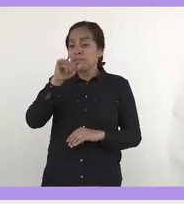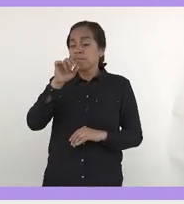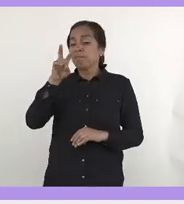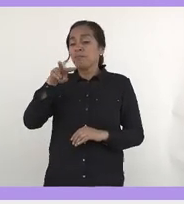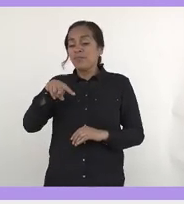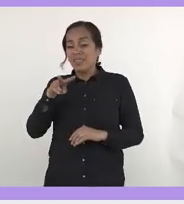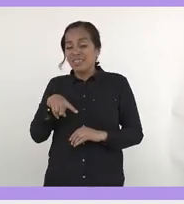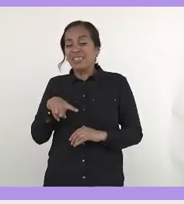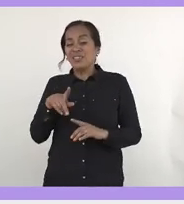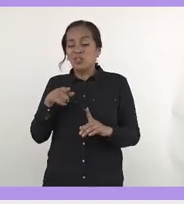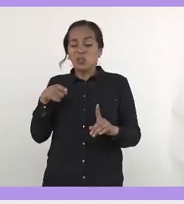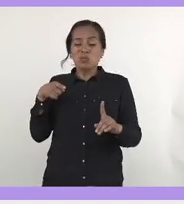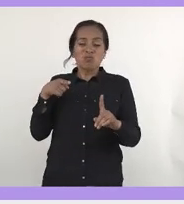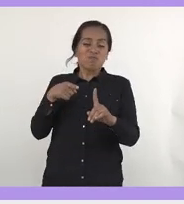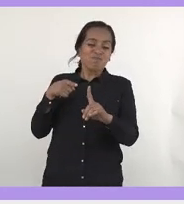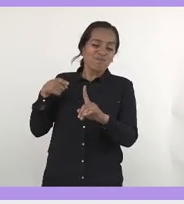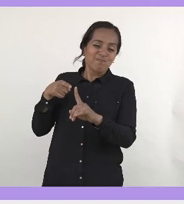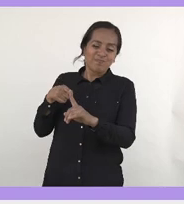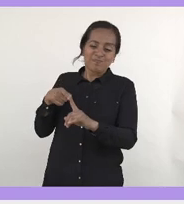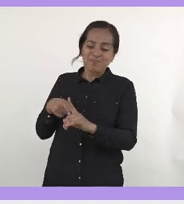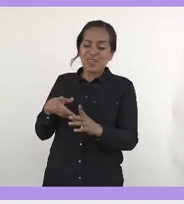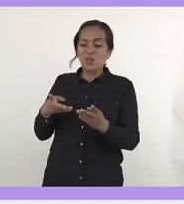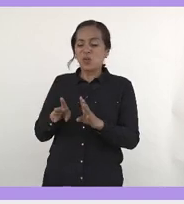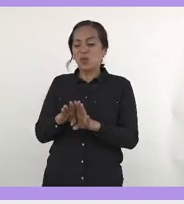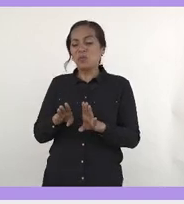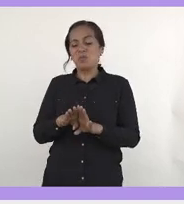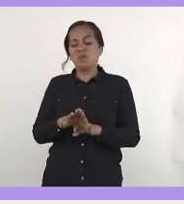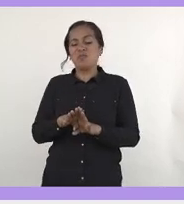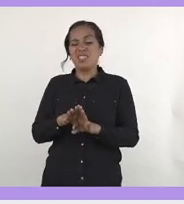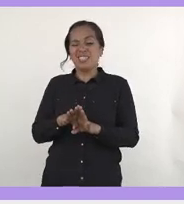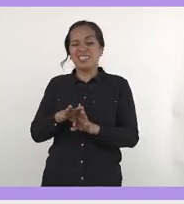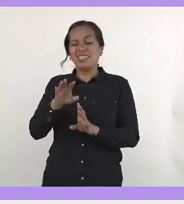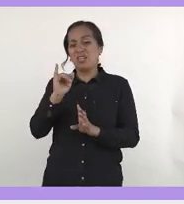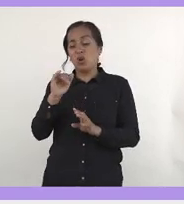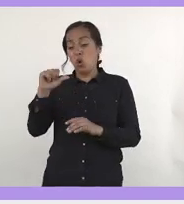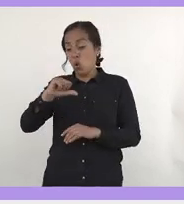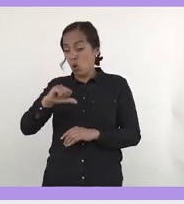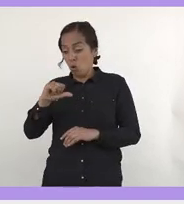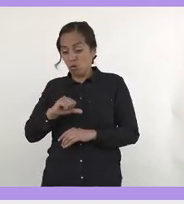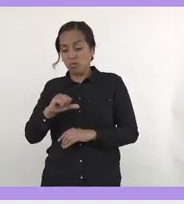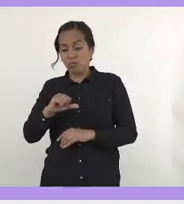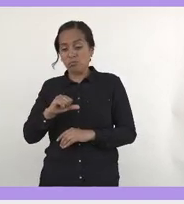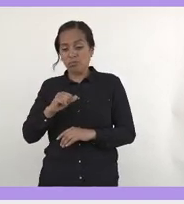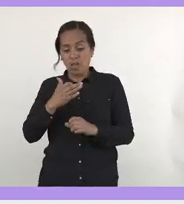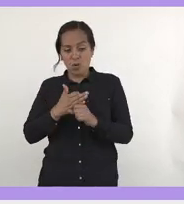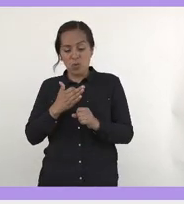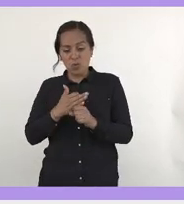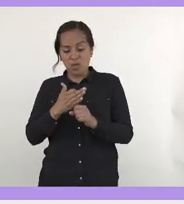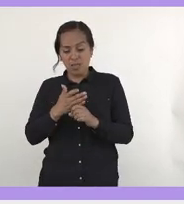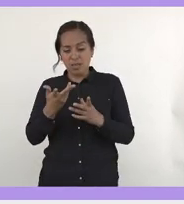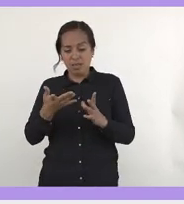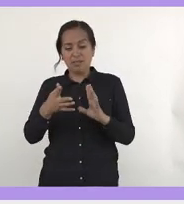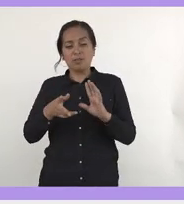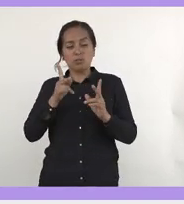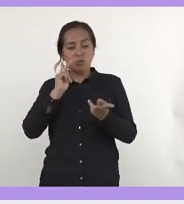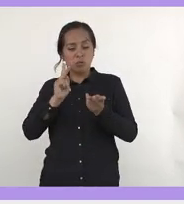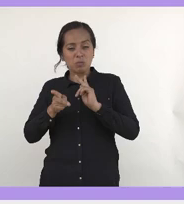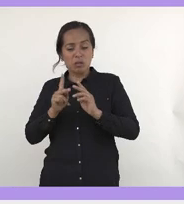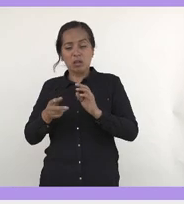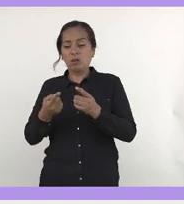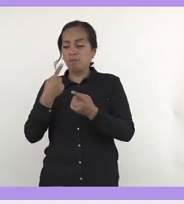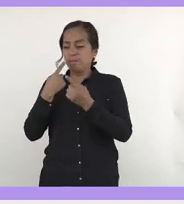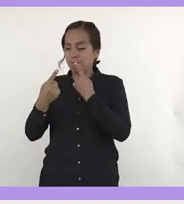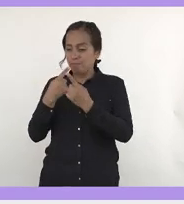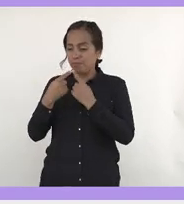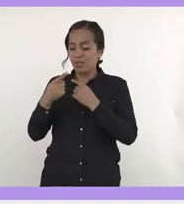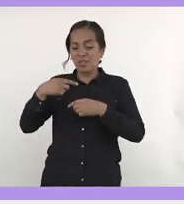el día de hoy hemos venido platicando no el ponerte simplemente hoy que estás hablando o sea o estamos hablando de un